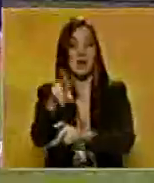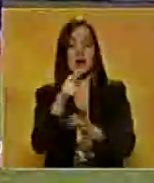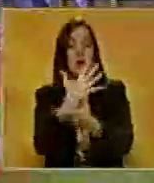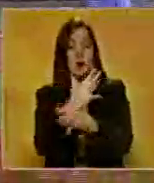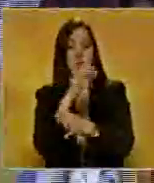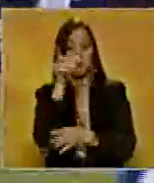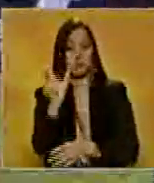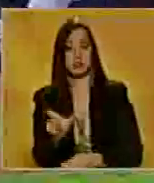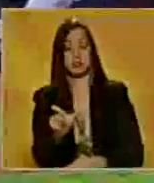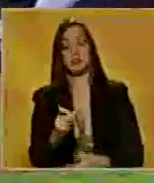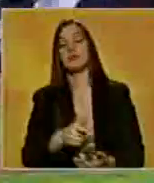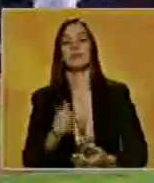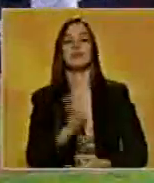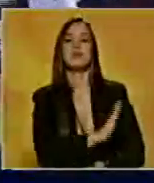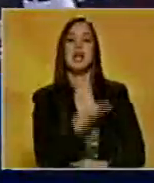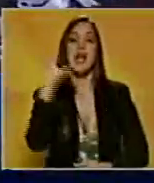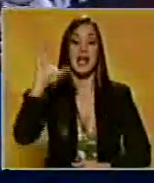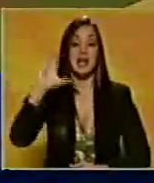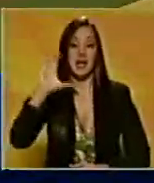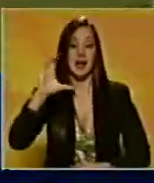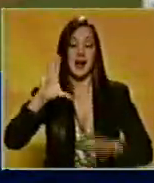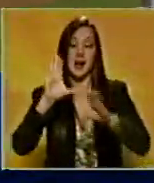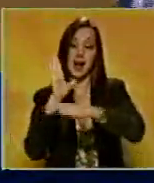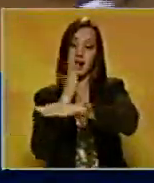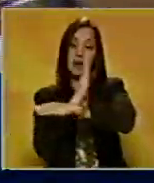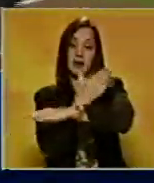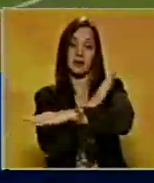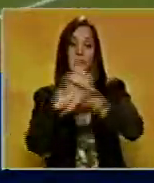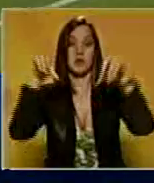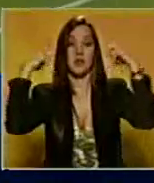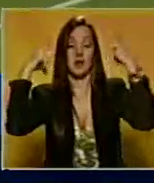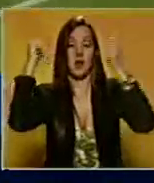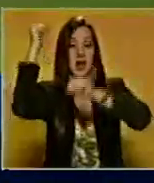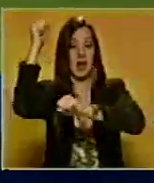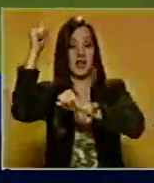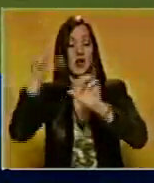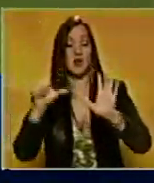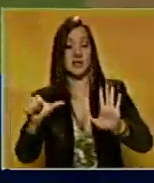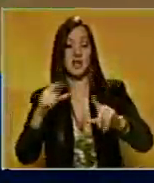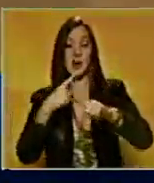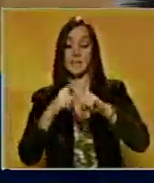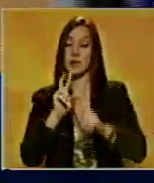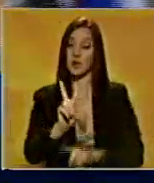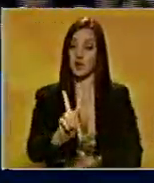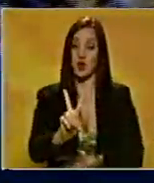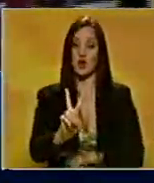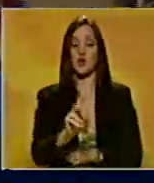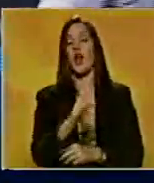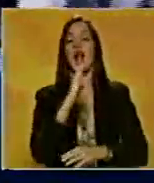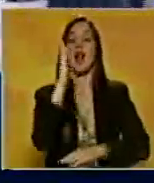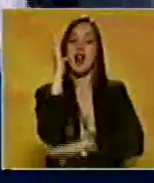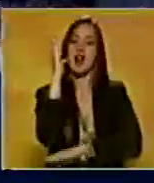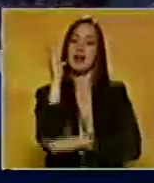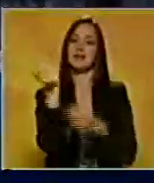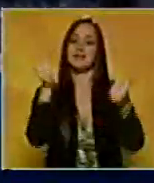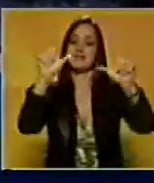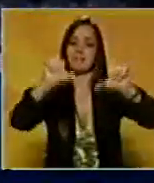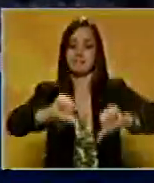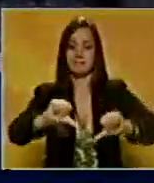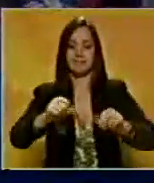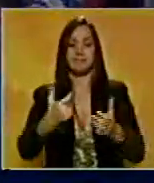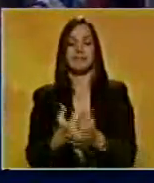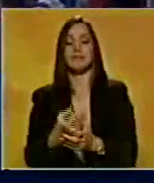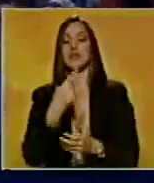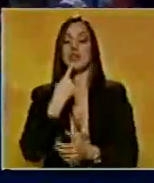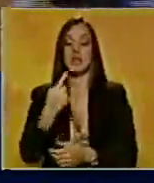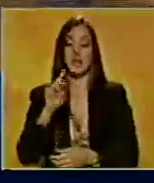Mártires Arias. En Caracas, los Tiburones de La Guaira superaron a los Cardenales de Lara 6-2. Ronier Mustelier destacó por la ofensiva litoralense al